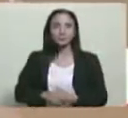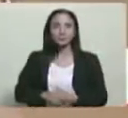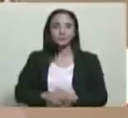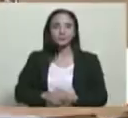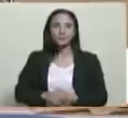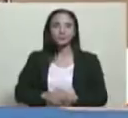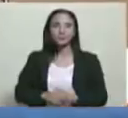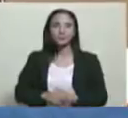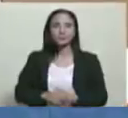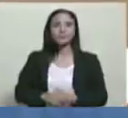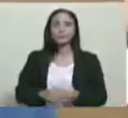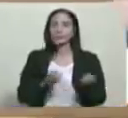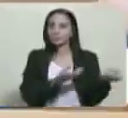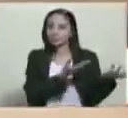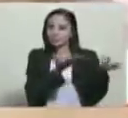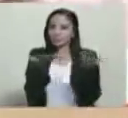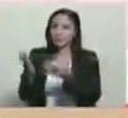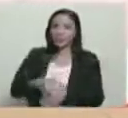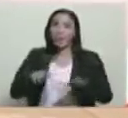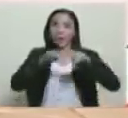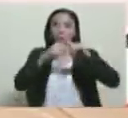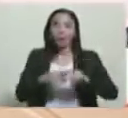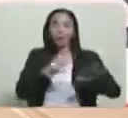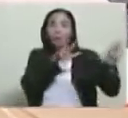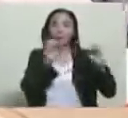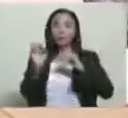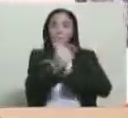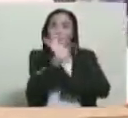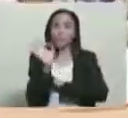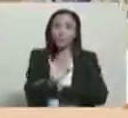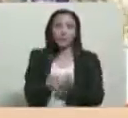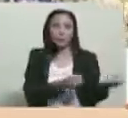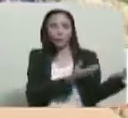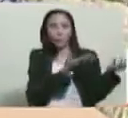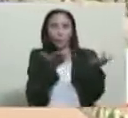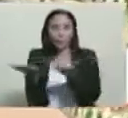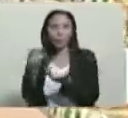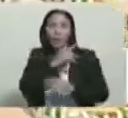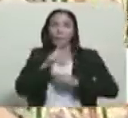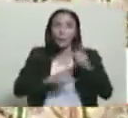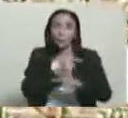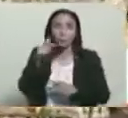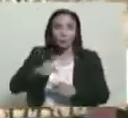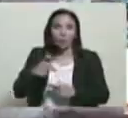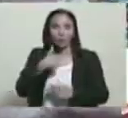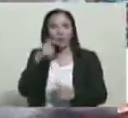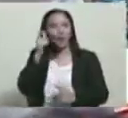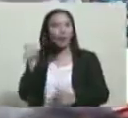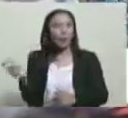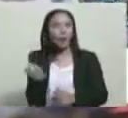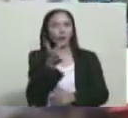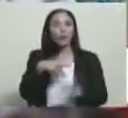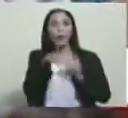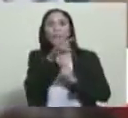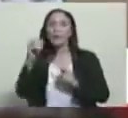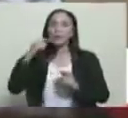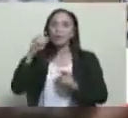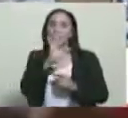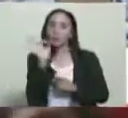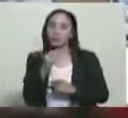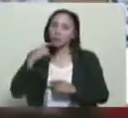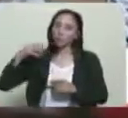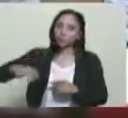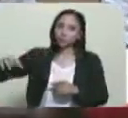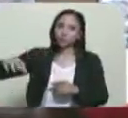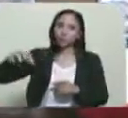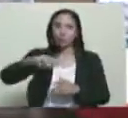son rubros que tienen el 80% de la producción guariqueña y el 20% de los estados que hemos